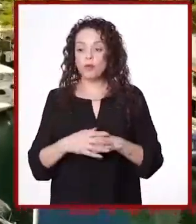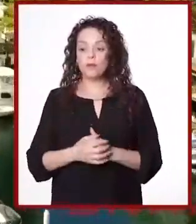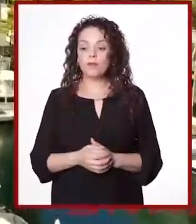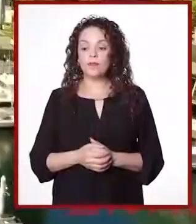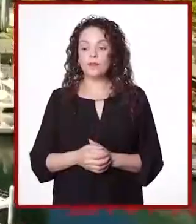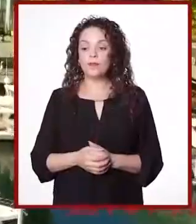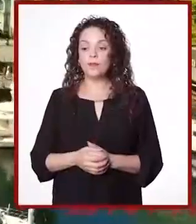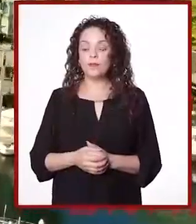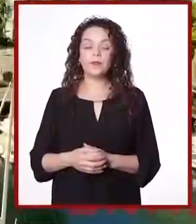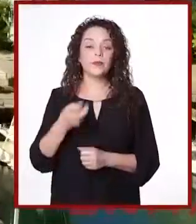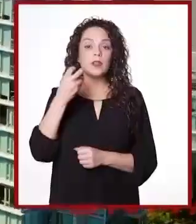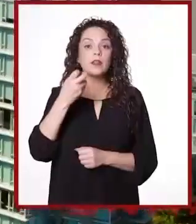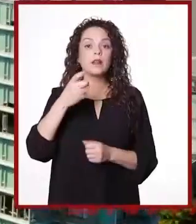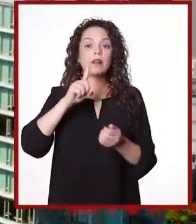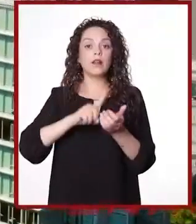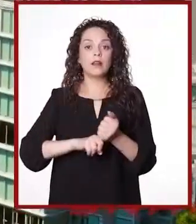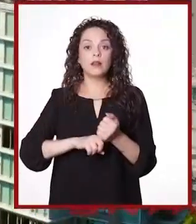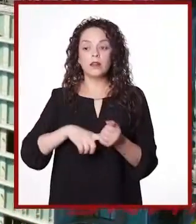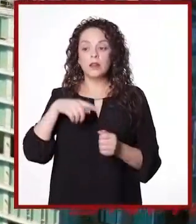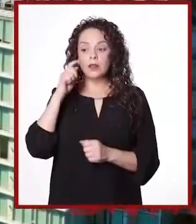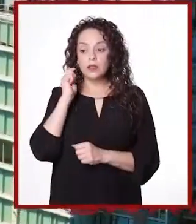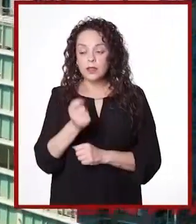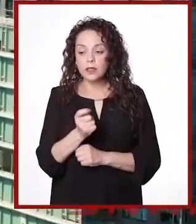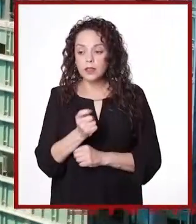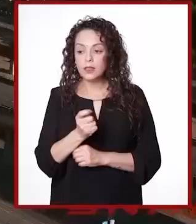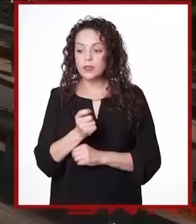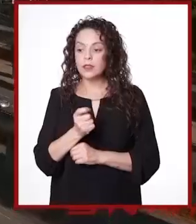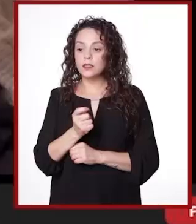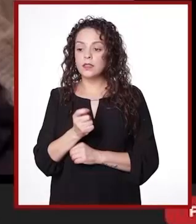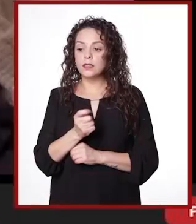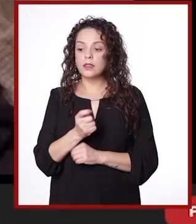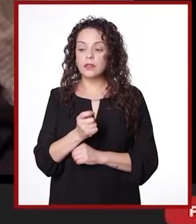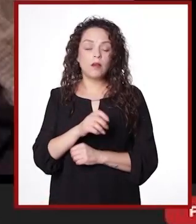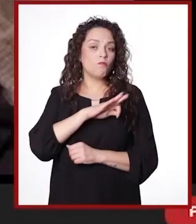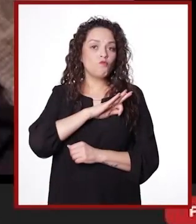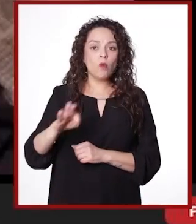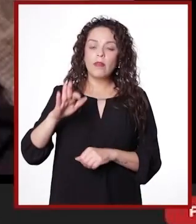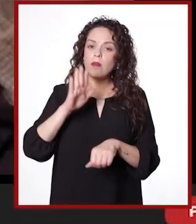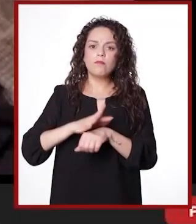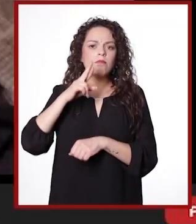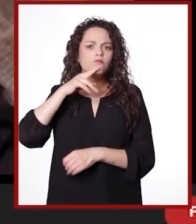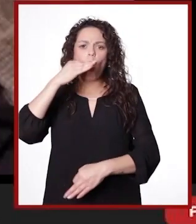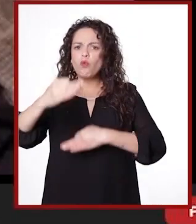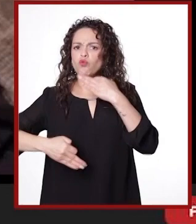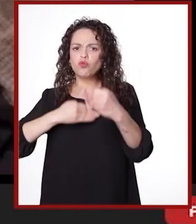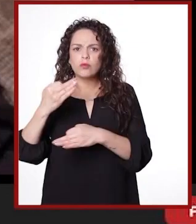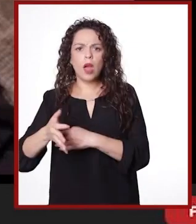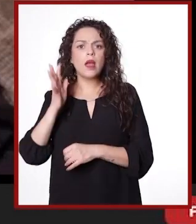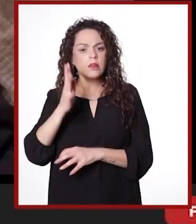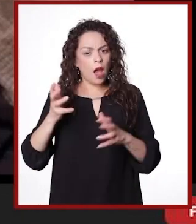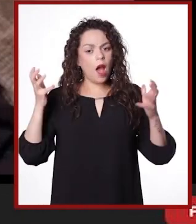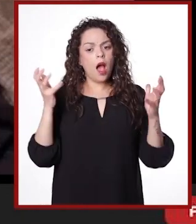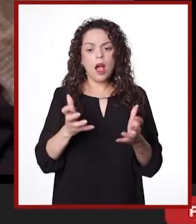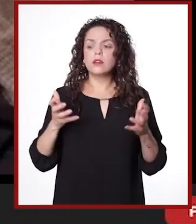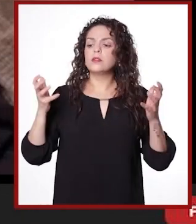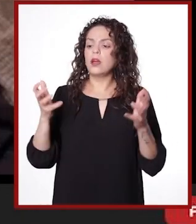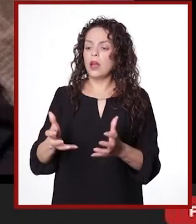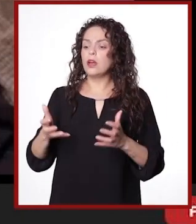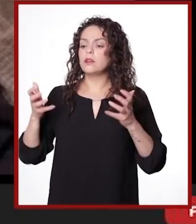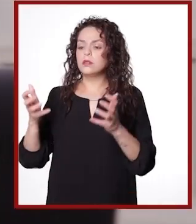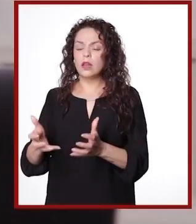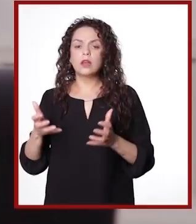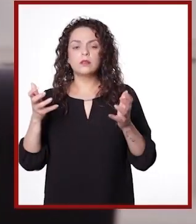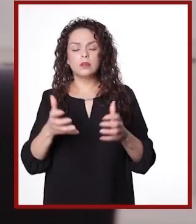y recuperación de ríos, de arroyos, pero todas están completamente haciendo estrategias